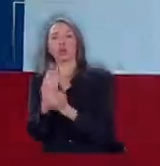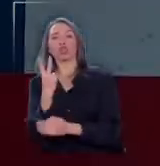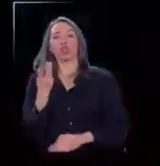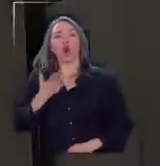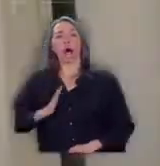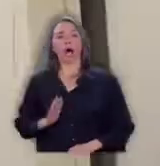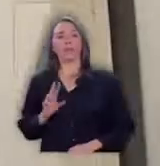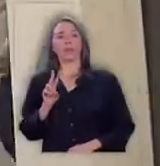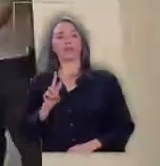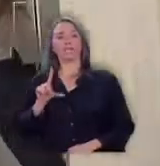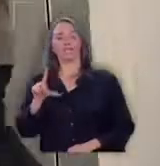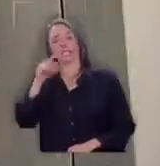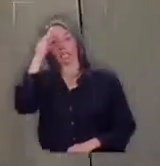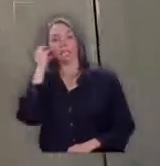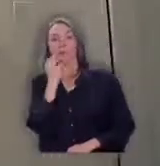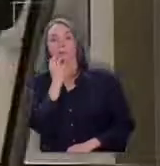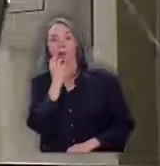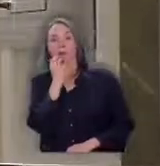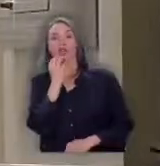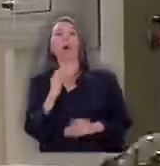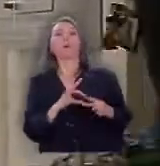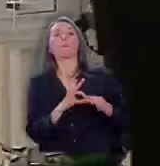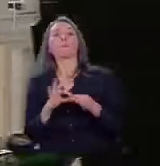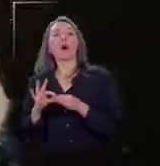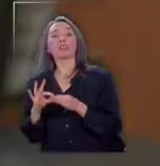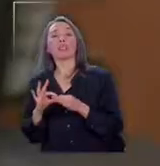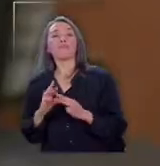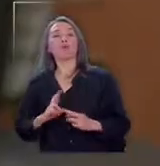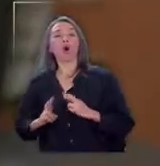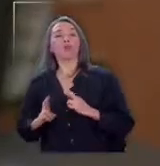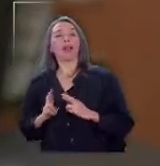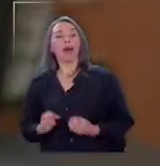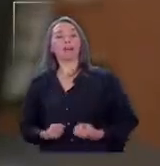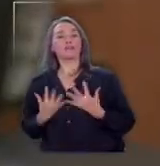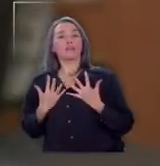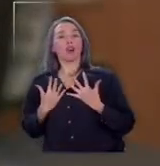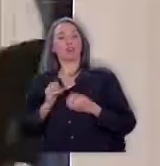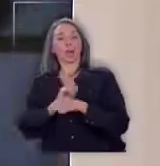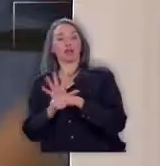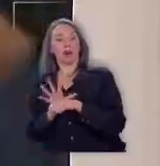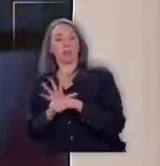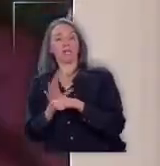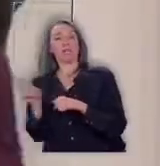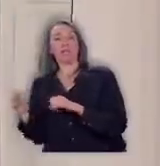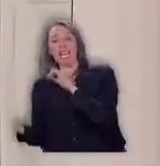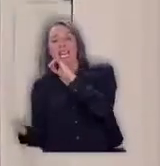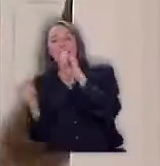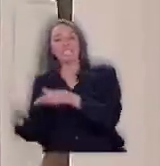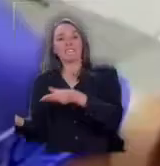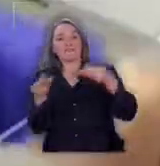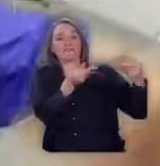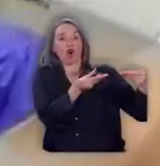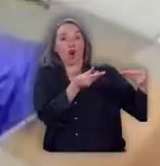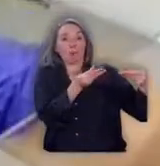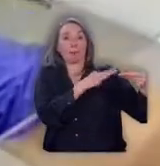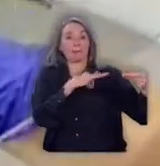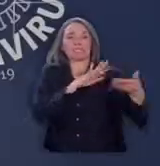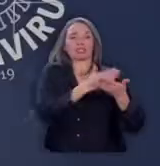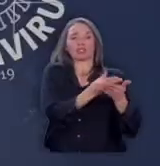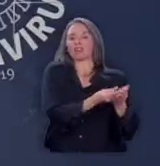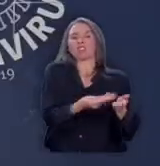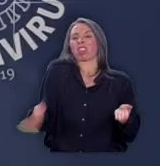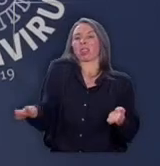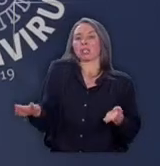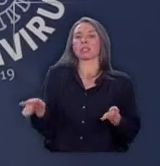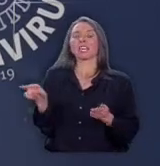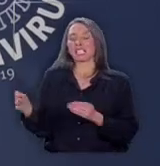2 de abril y el 27 de mayo por causas relacionadas al covid-19 informe que en primera instancia maalit descartó